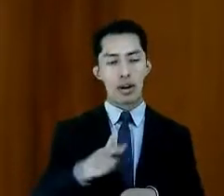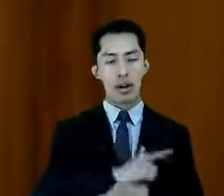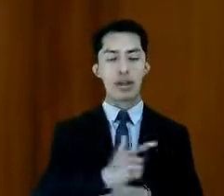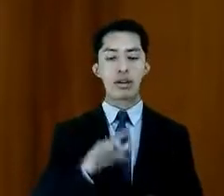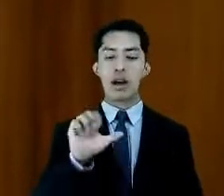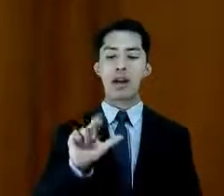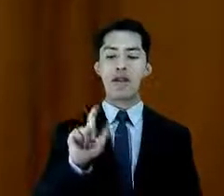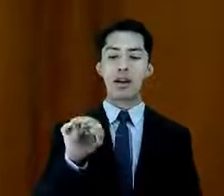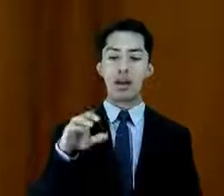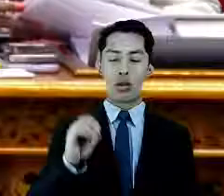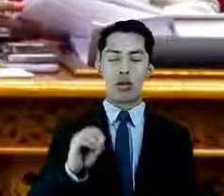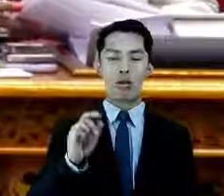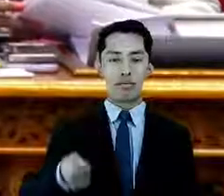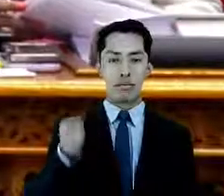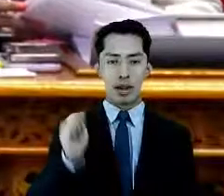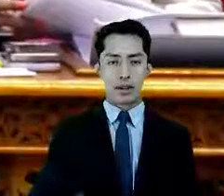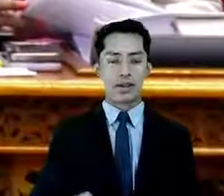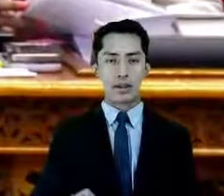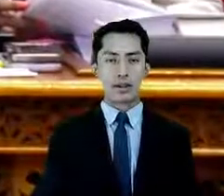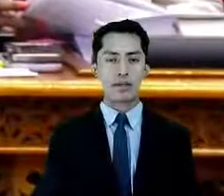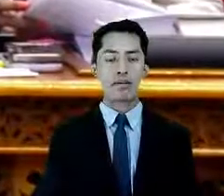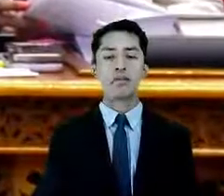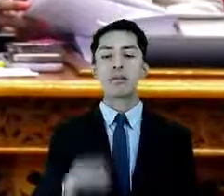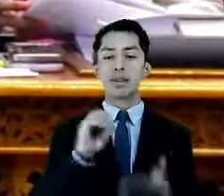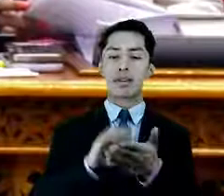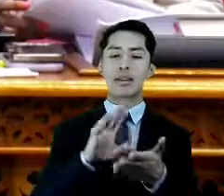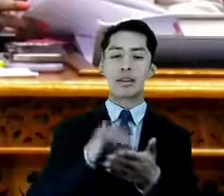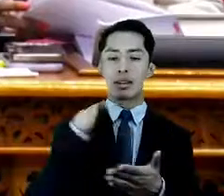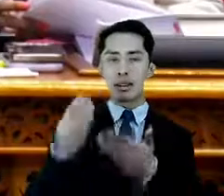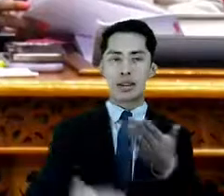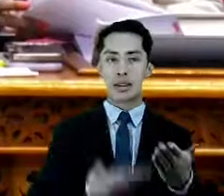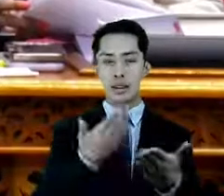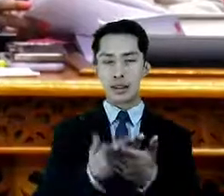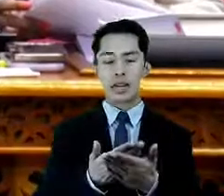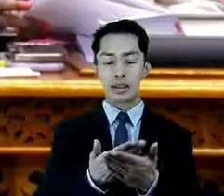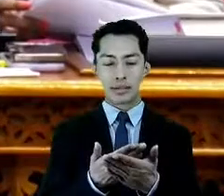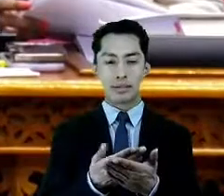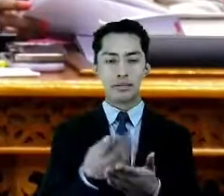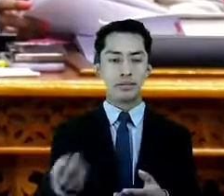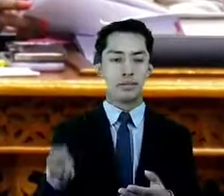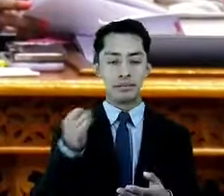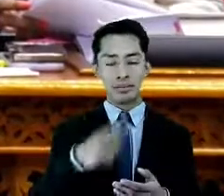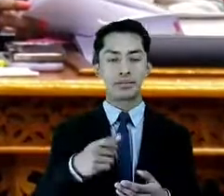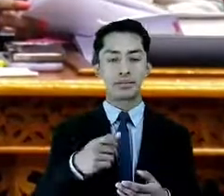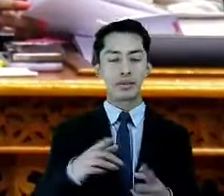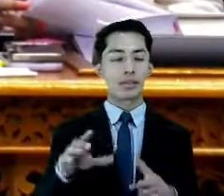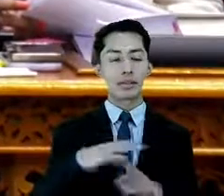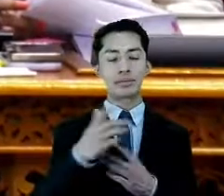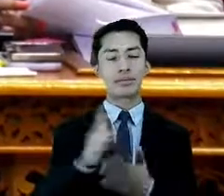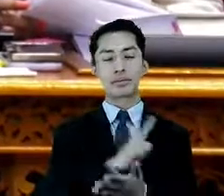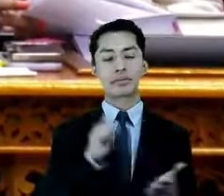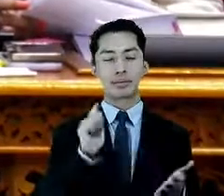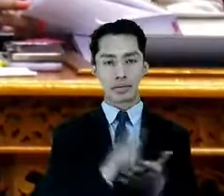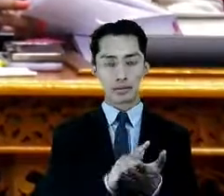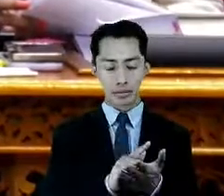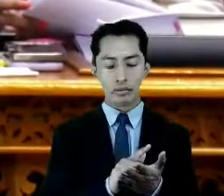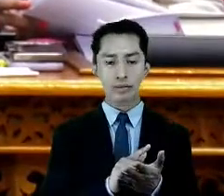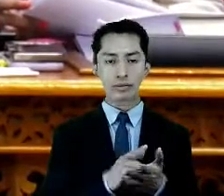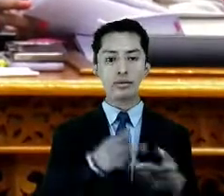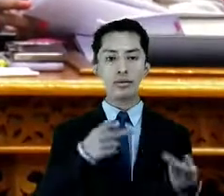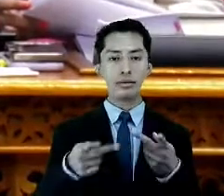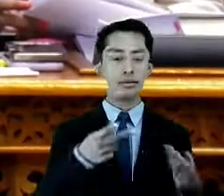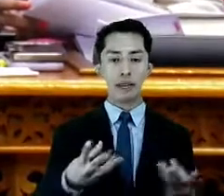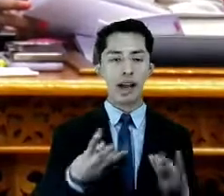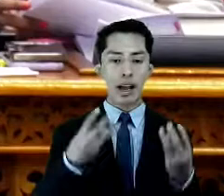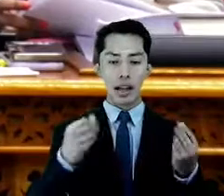licenciado Alfredo del Mazo Maza. Se registra la iniciativa de decreto y se envía a las comisiones legislativas de Planeación y